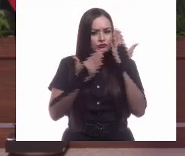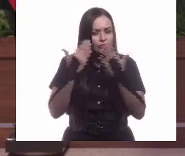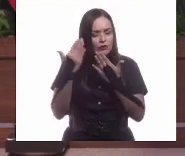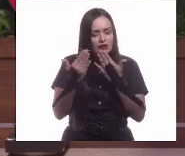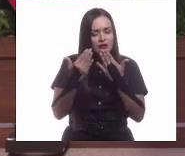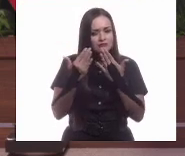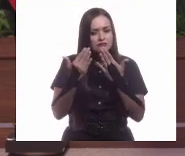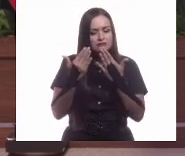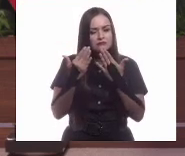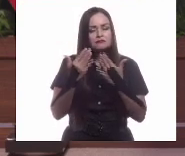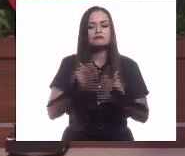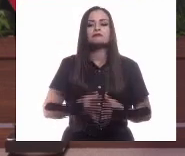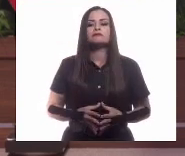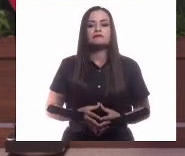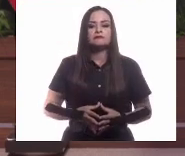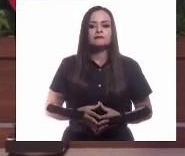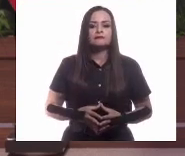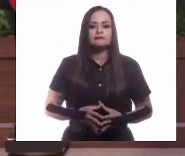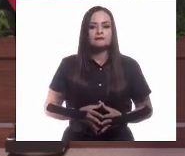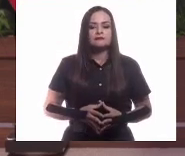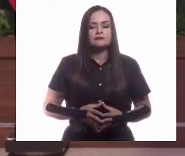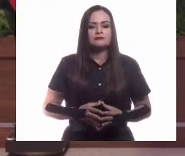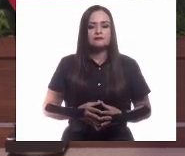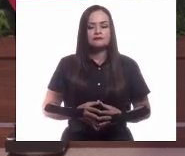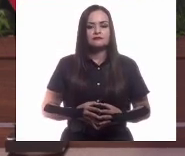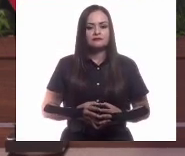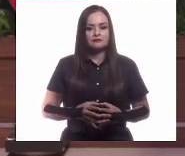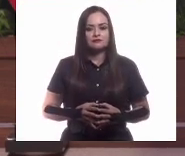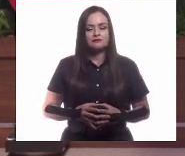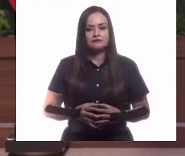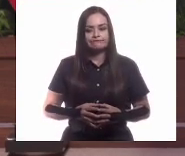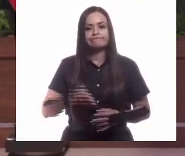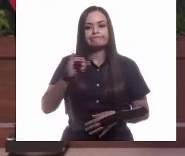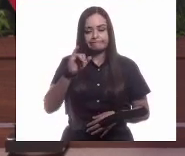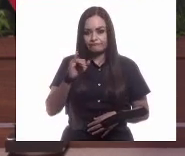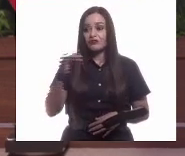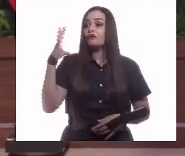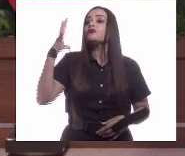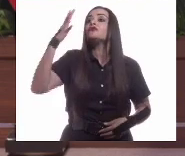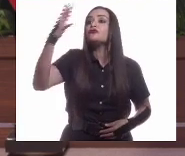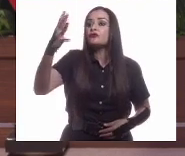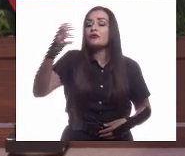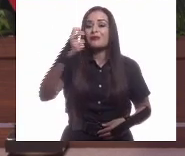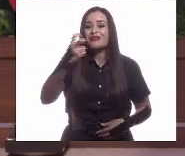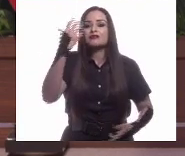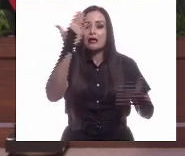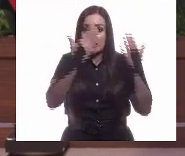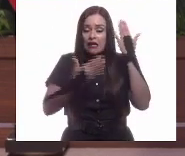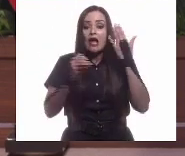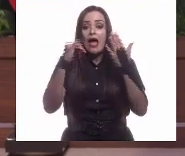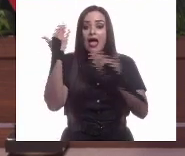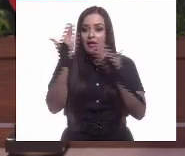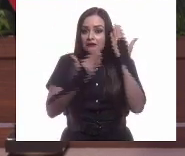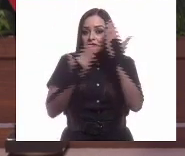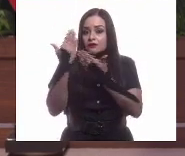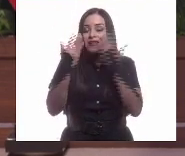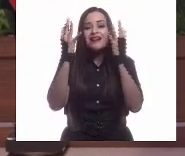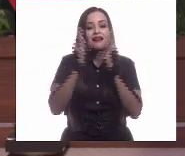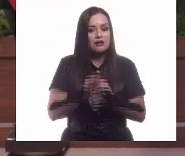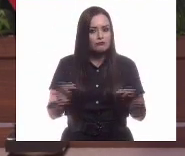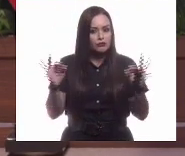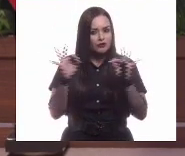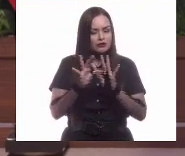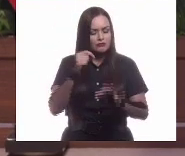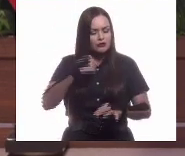con igualdad. El conocimiento determina el futuro. Por ello, con mucha satisfacción